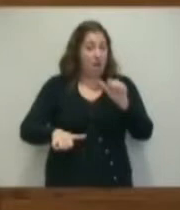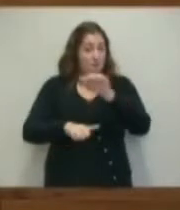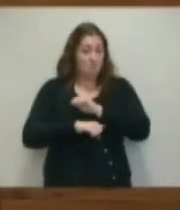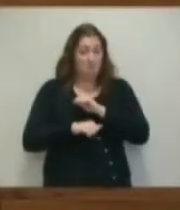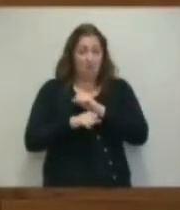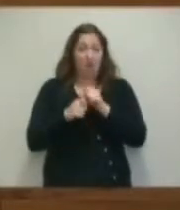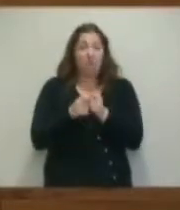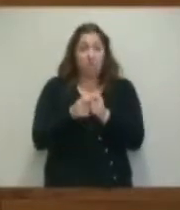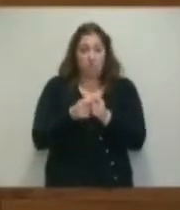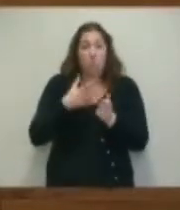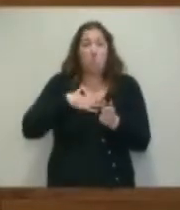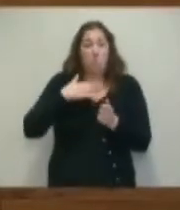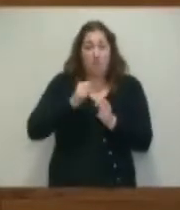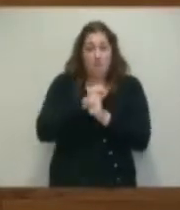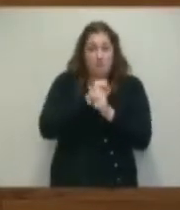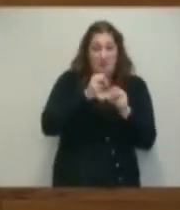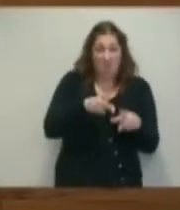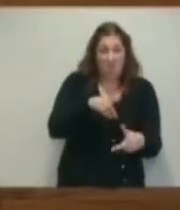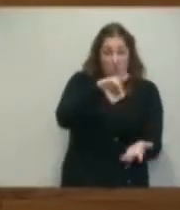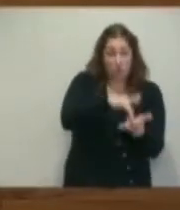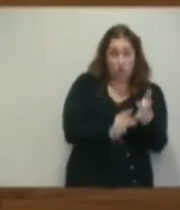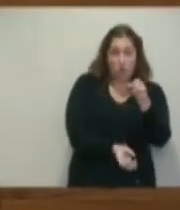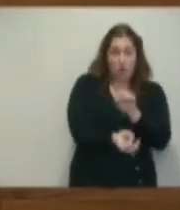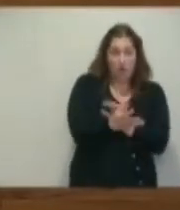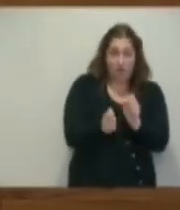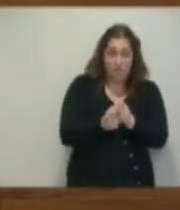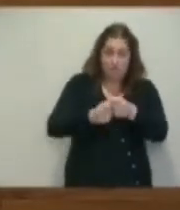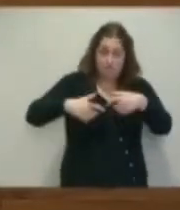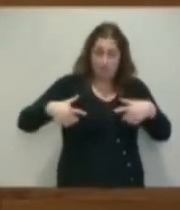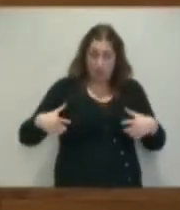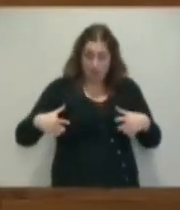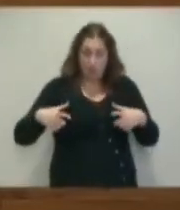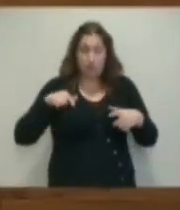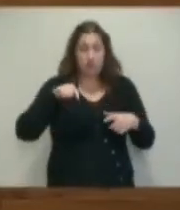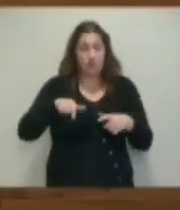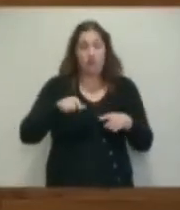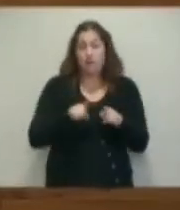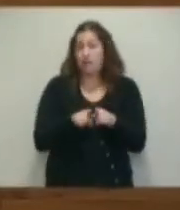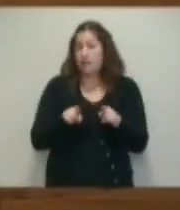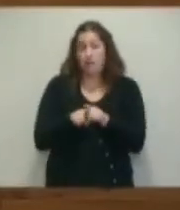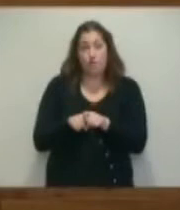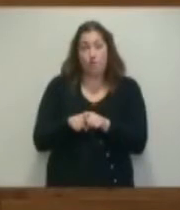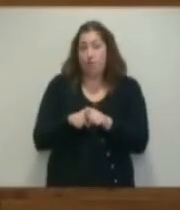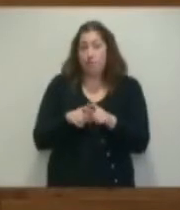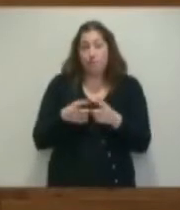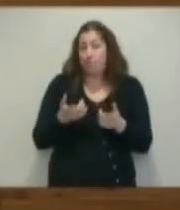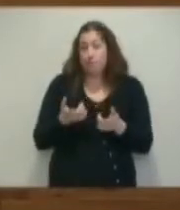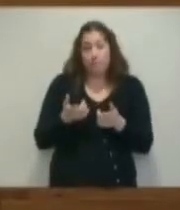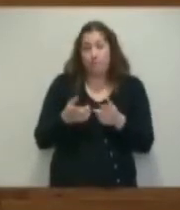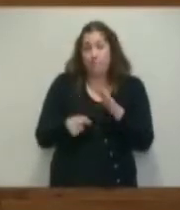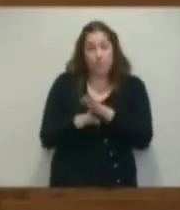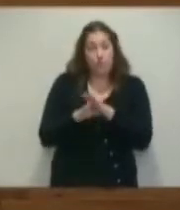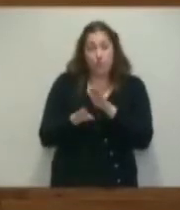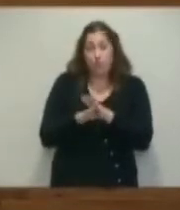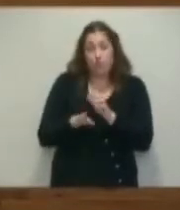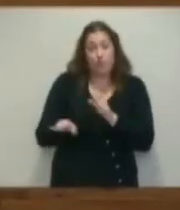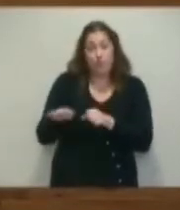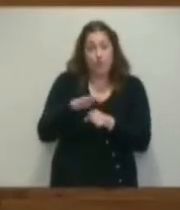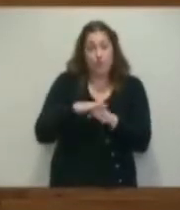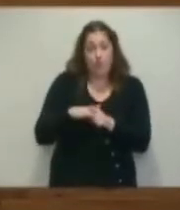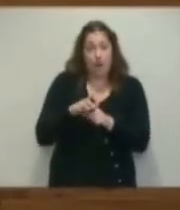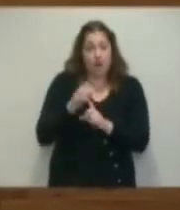de la reconversión. Su sangría demográfica no se ha podido frenar y su desempleo juvenil continúa siendo uno de los mayores de